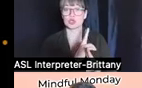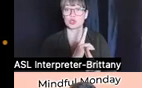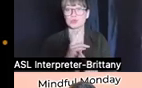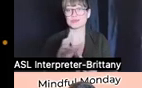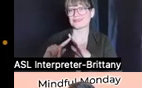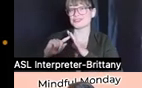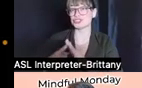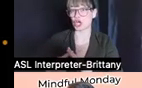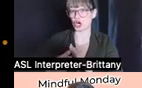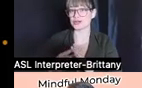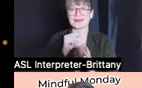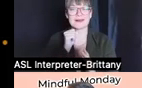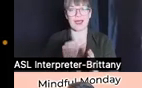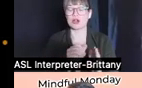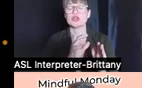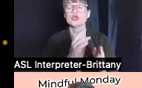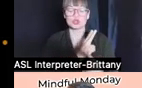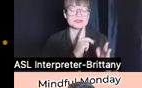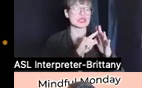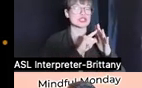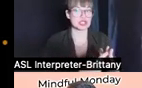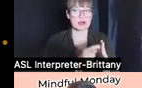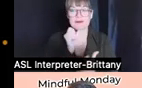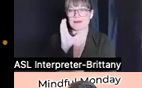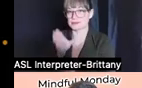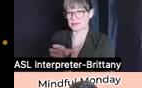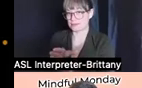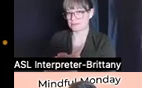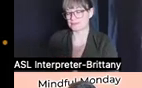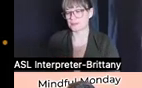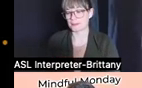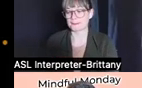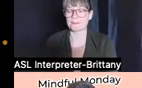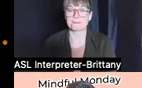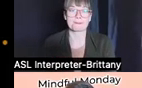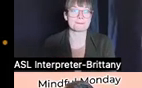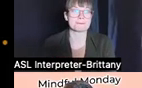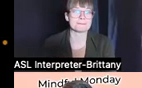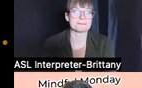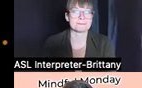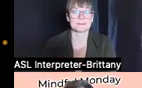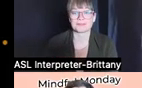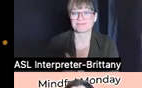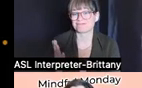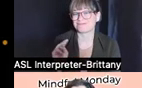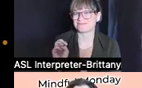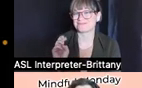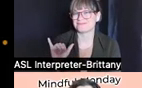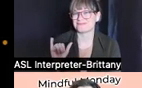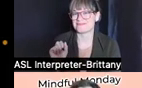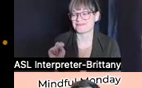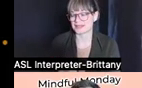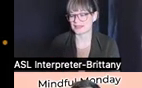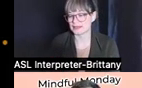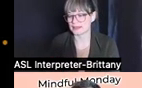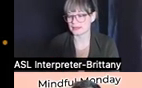Es muy importante. Queremos que ellos entiendan lo que uno quiere que hagan. Ahora se lo entrego